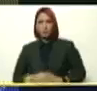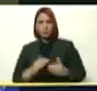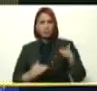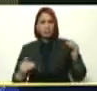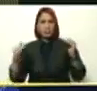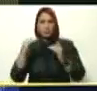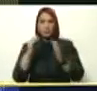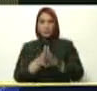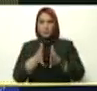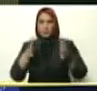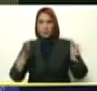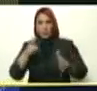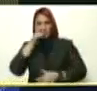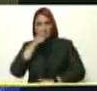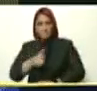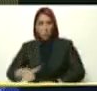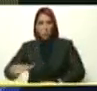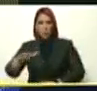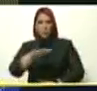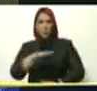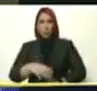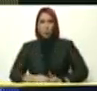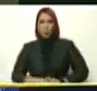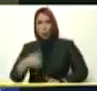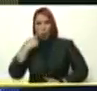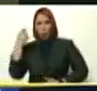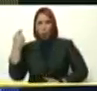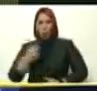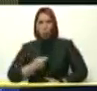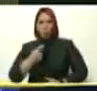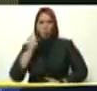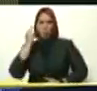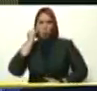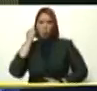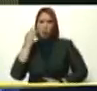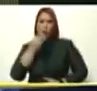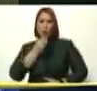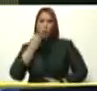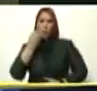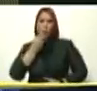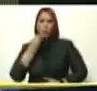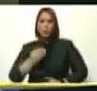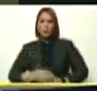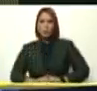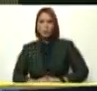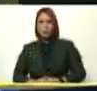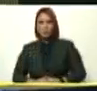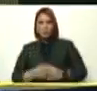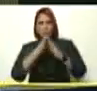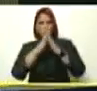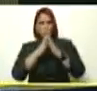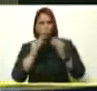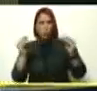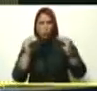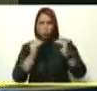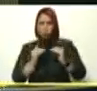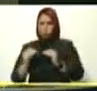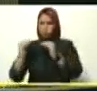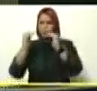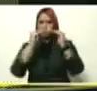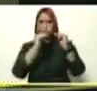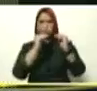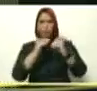magníficas del pueblo, del hombre, de la mujer, del joven, de todos y de todas.